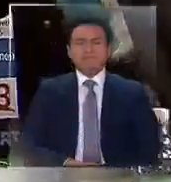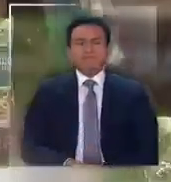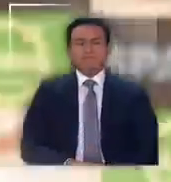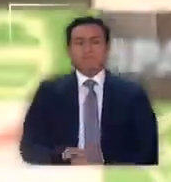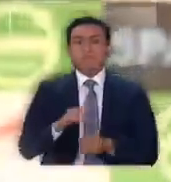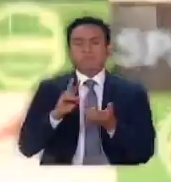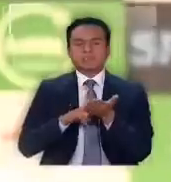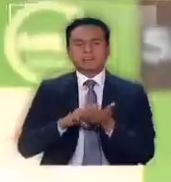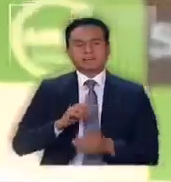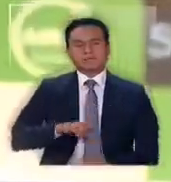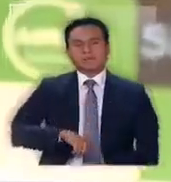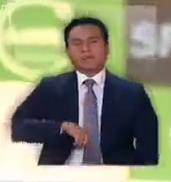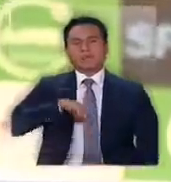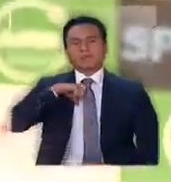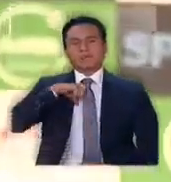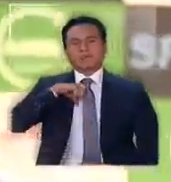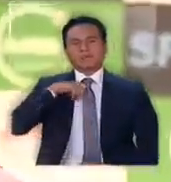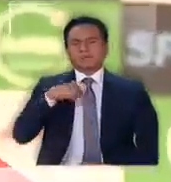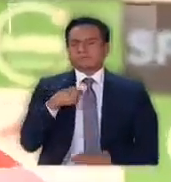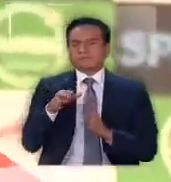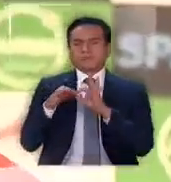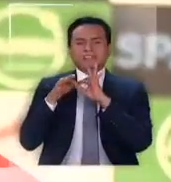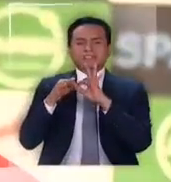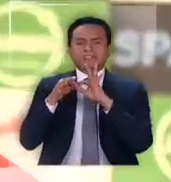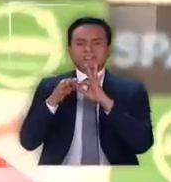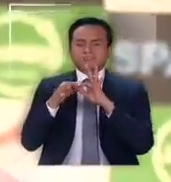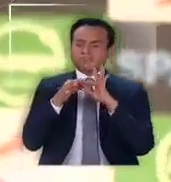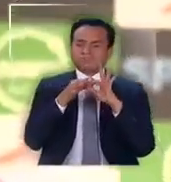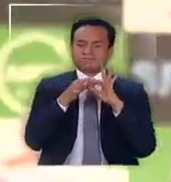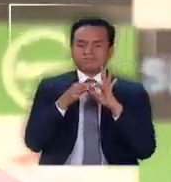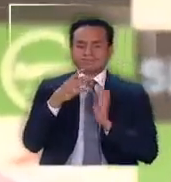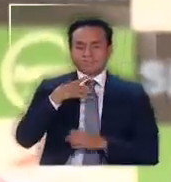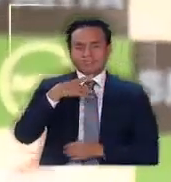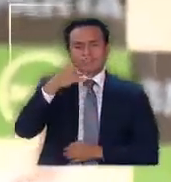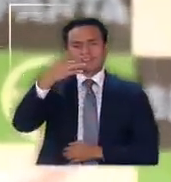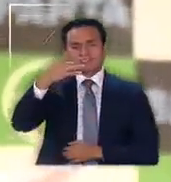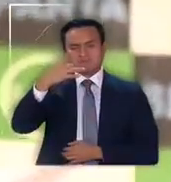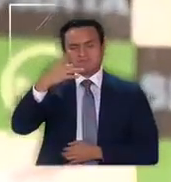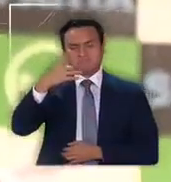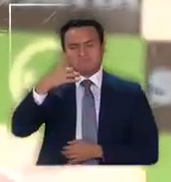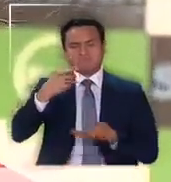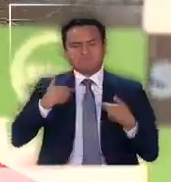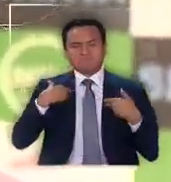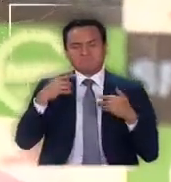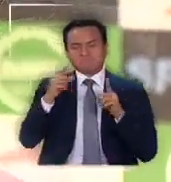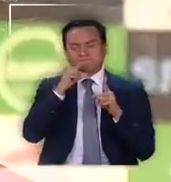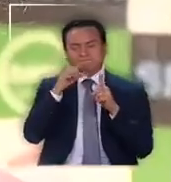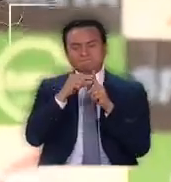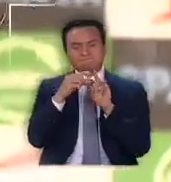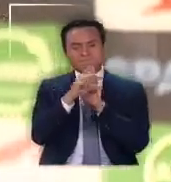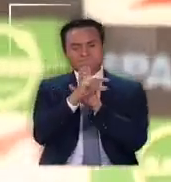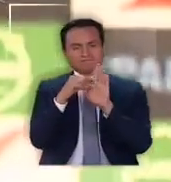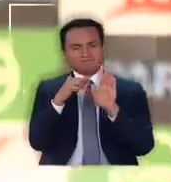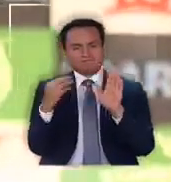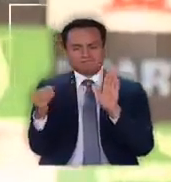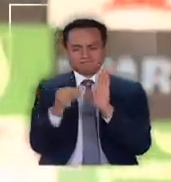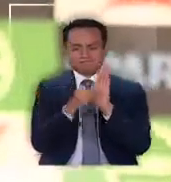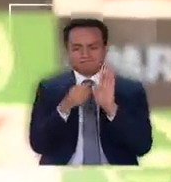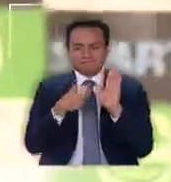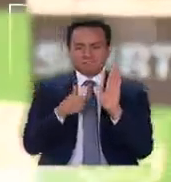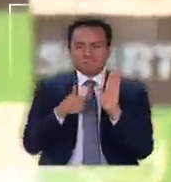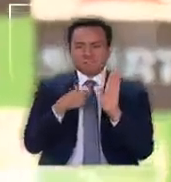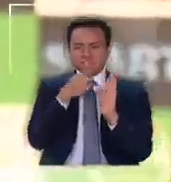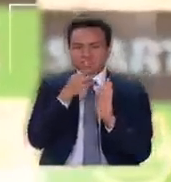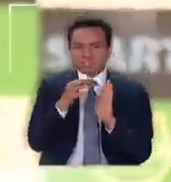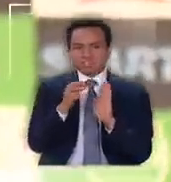De verdad es un orgullo. Estoy muy agradecida de que me hayan elegido, de que me hayan designado. Yo siempre he